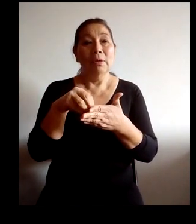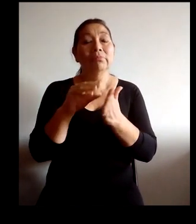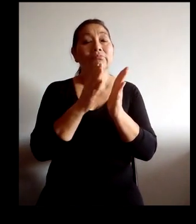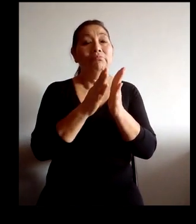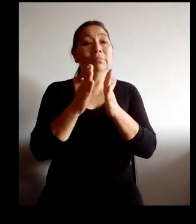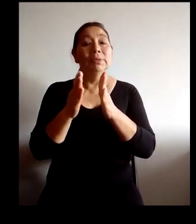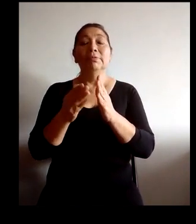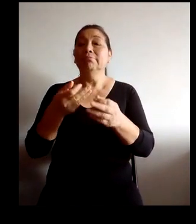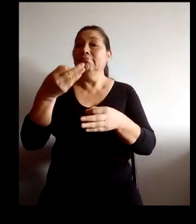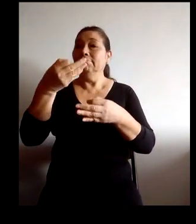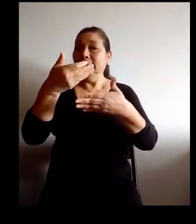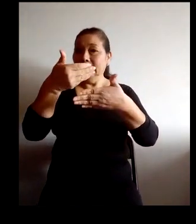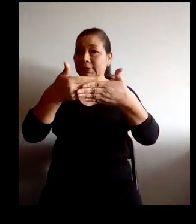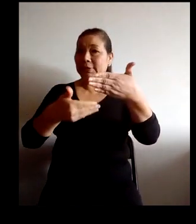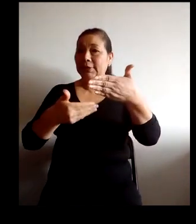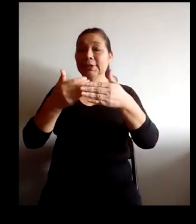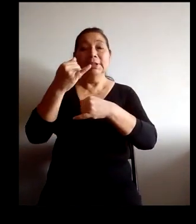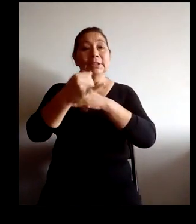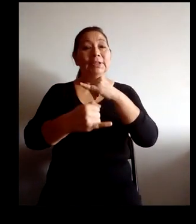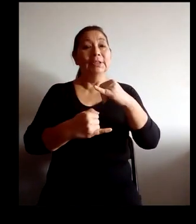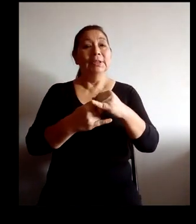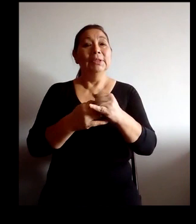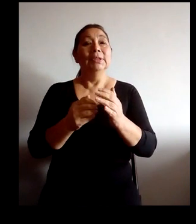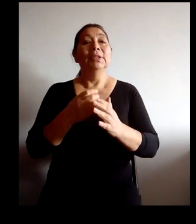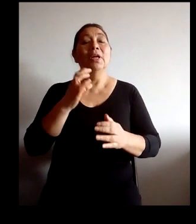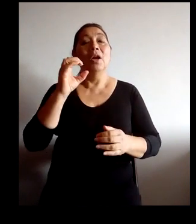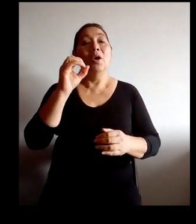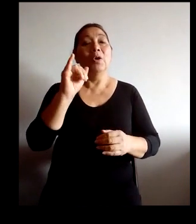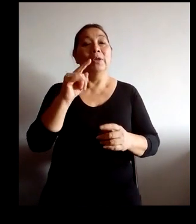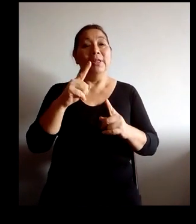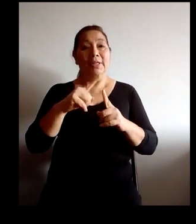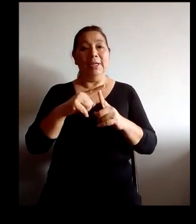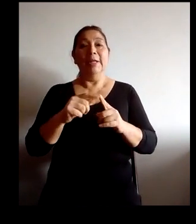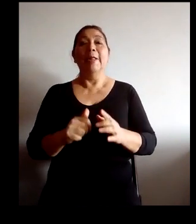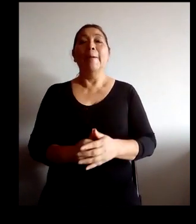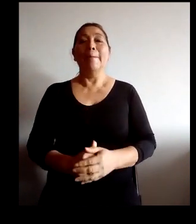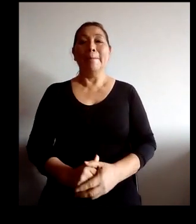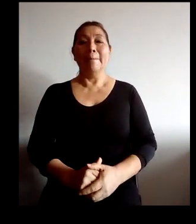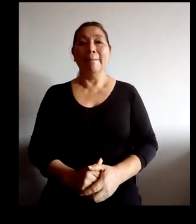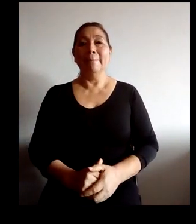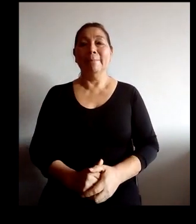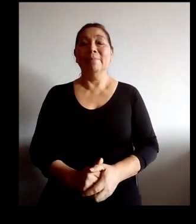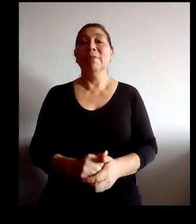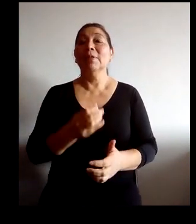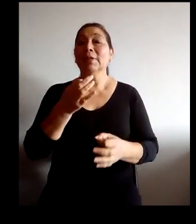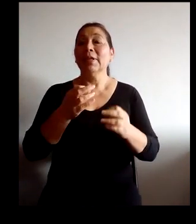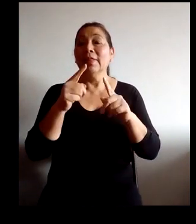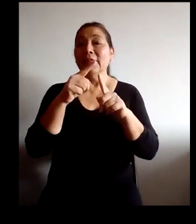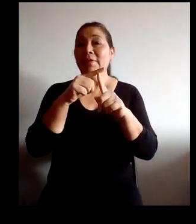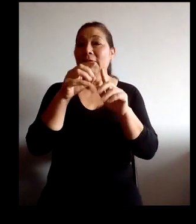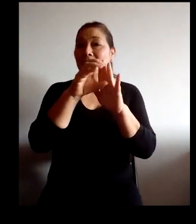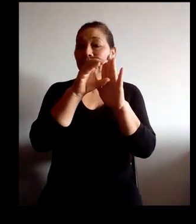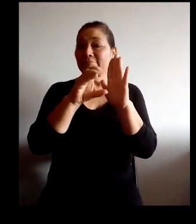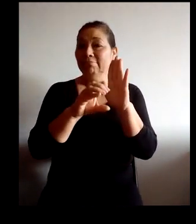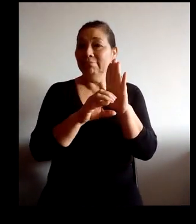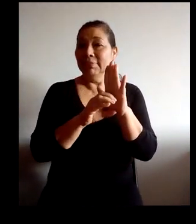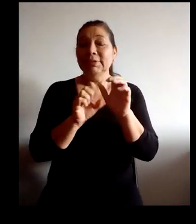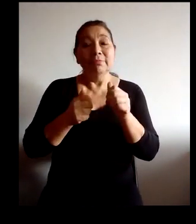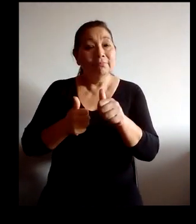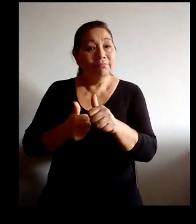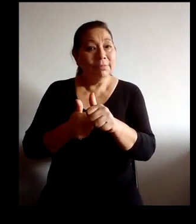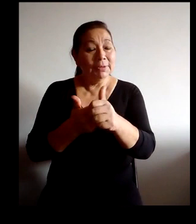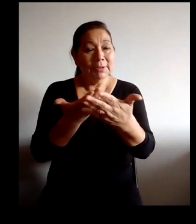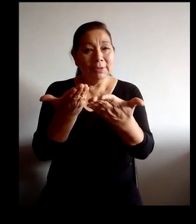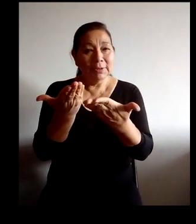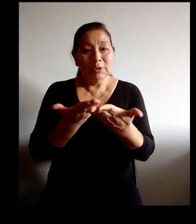La jurisprudencia del Tribunal Constitucional ha seguido este criterio en todos estos casos que estamos detallando en